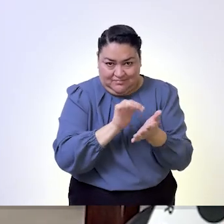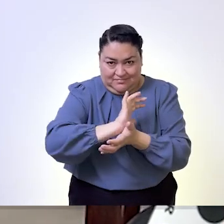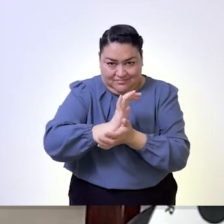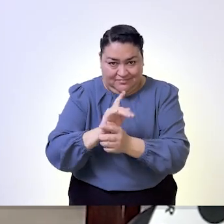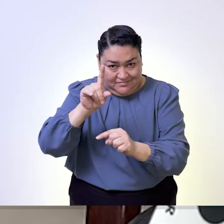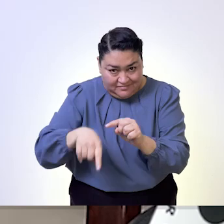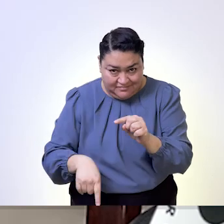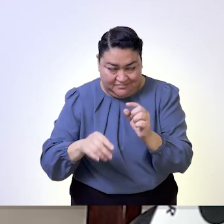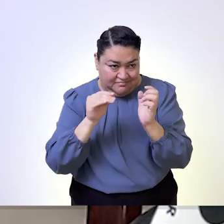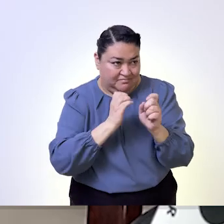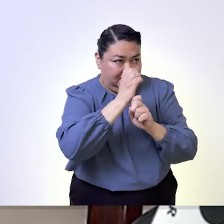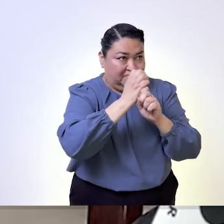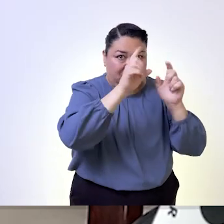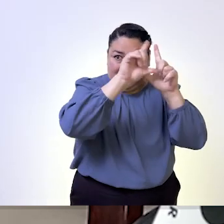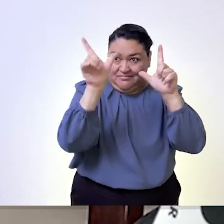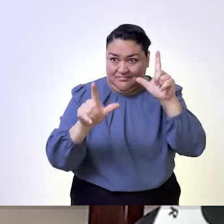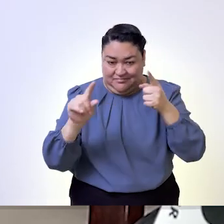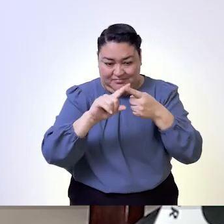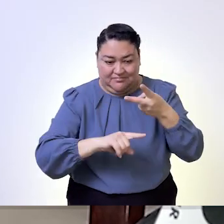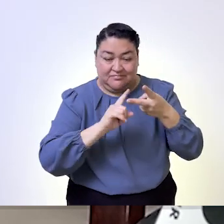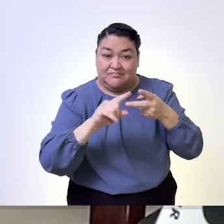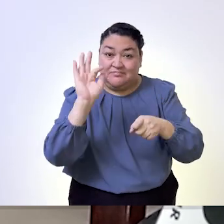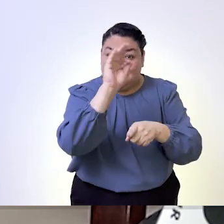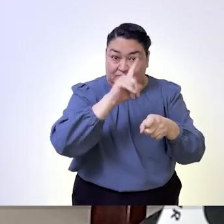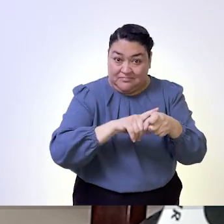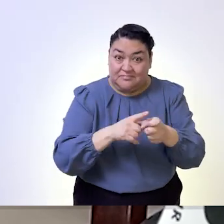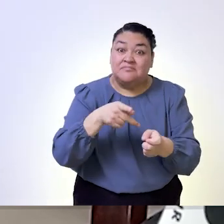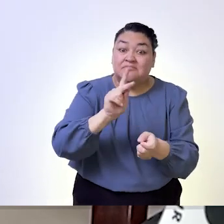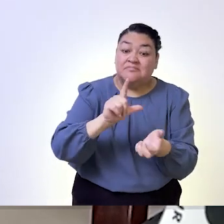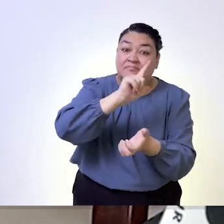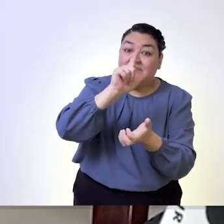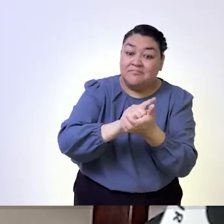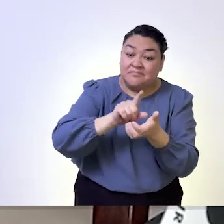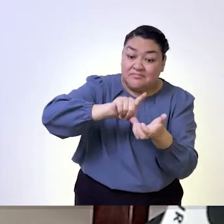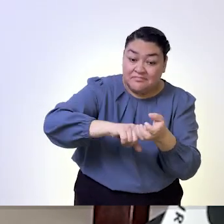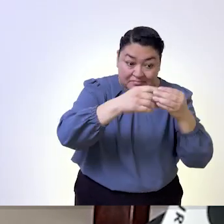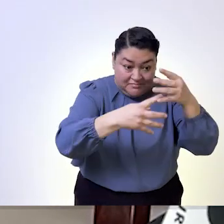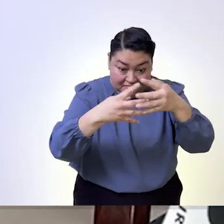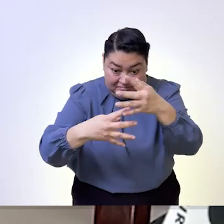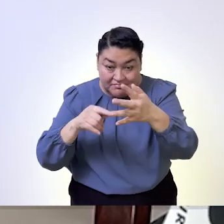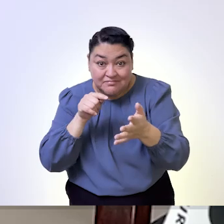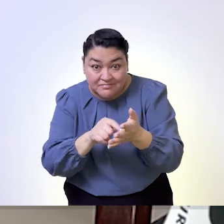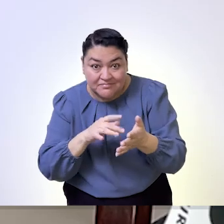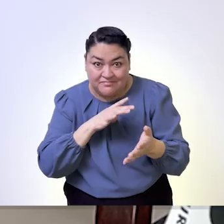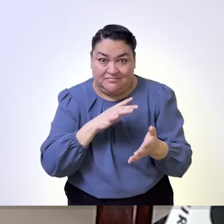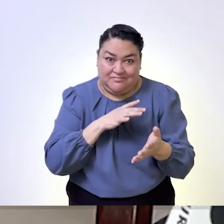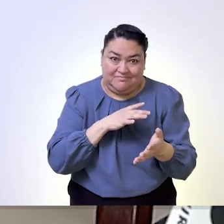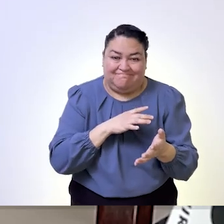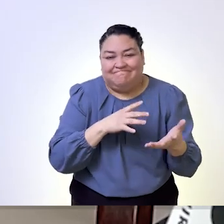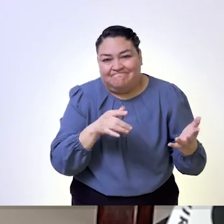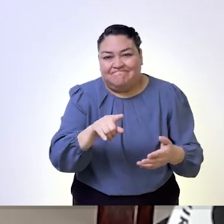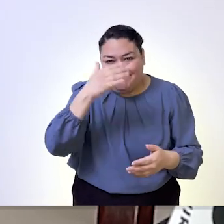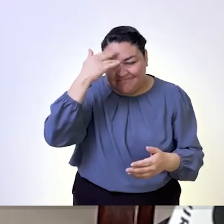32 leyes a nivel de entidades federativas y con la federal, pues que el contenido de ellas es muy distinto, ¿no? Es